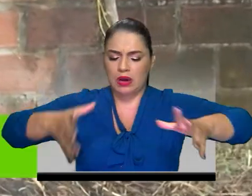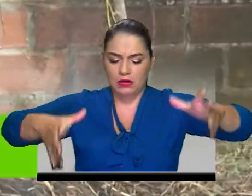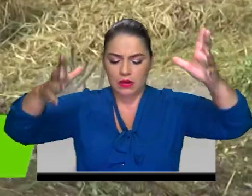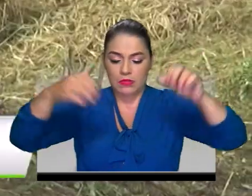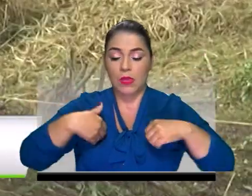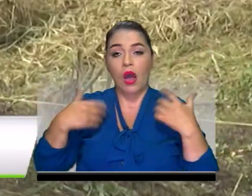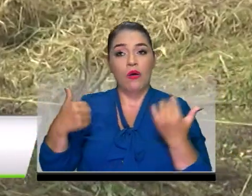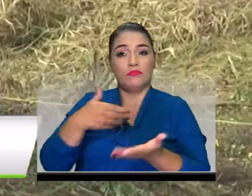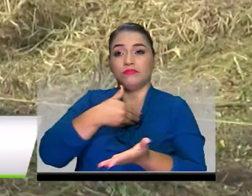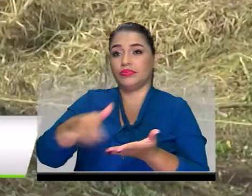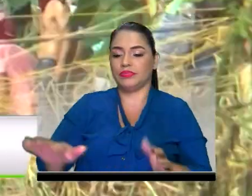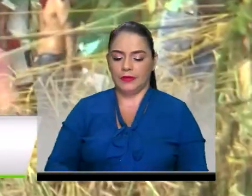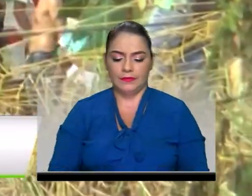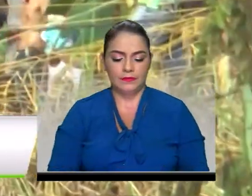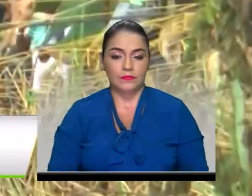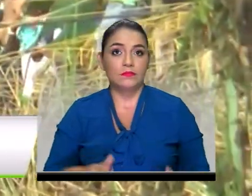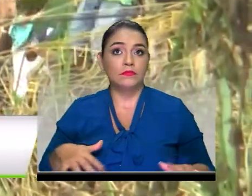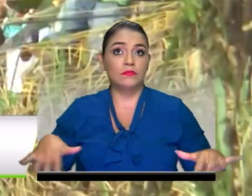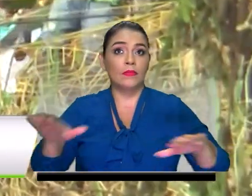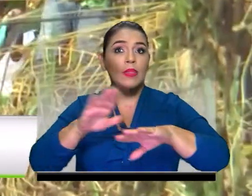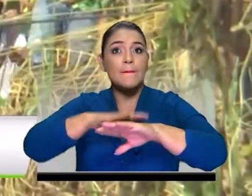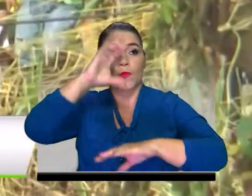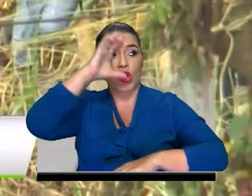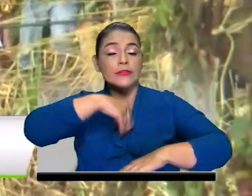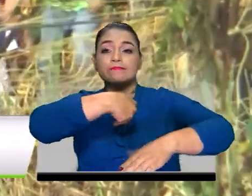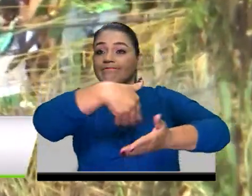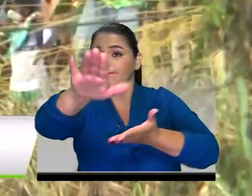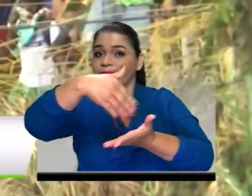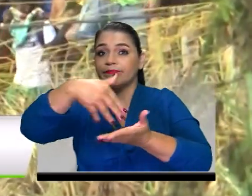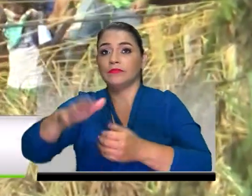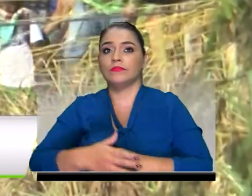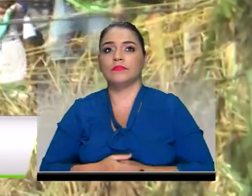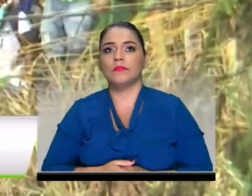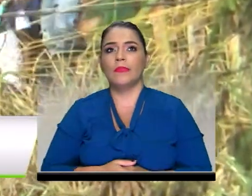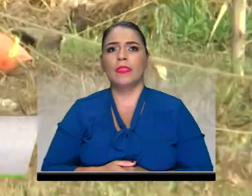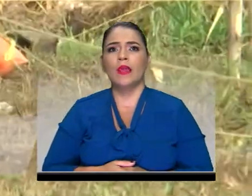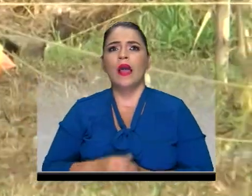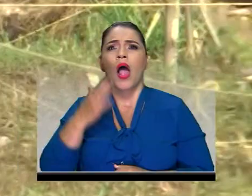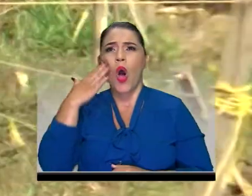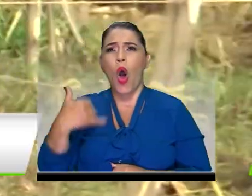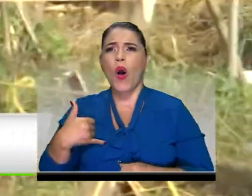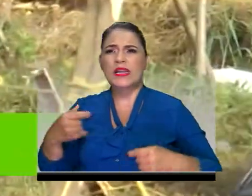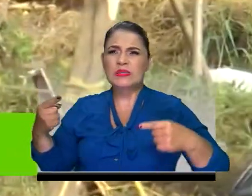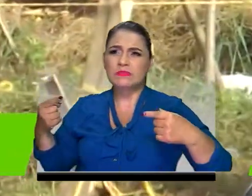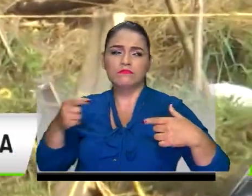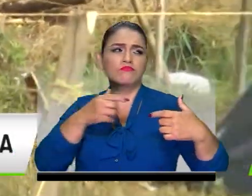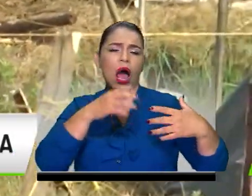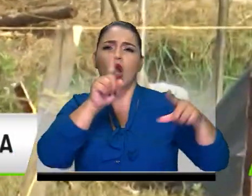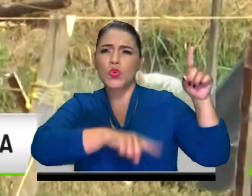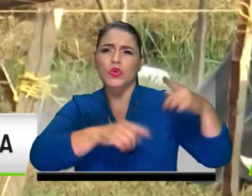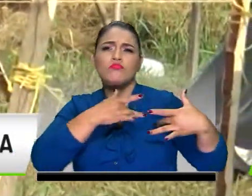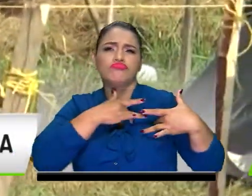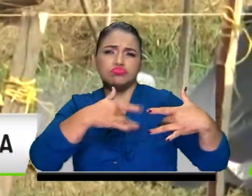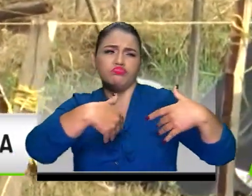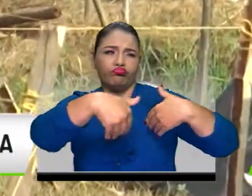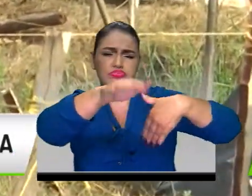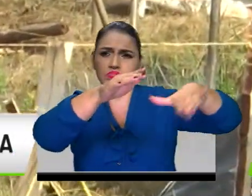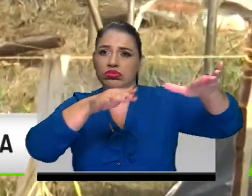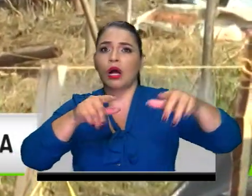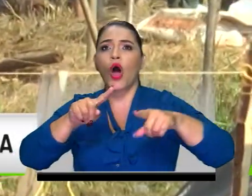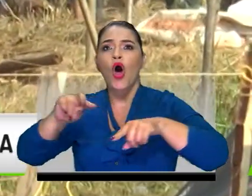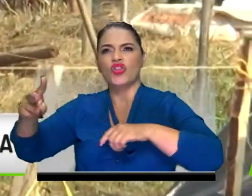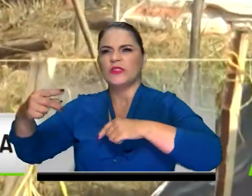el día y la policía los alertó para que abandonaran el predio. Muchos salieron de manera voluntaria, pero otros se